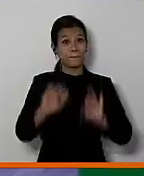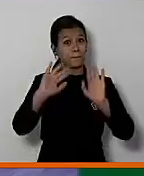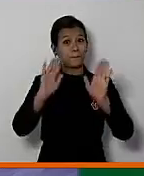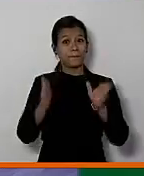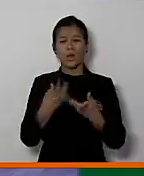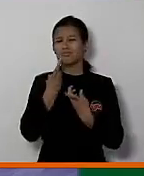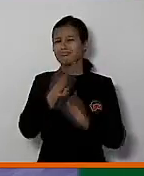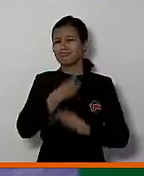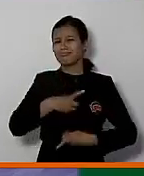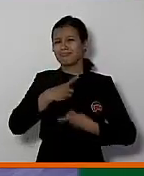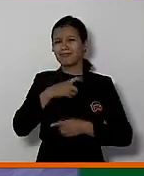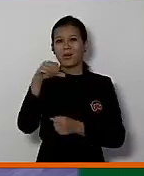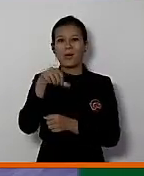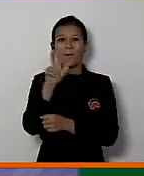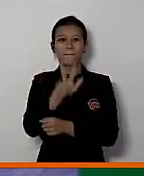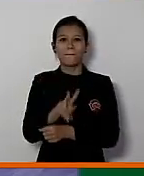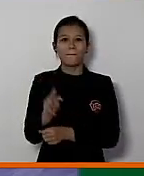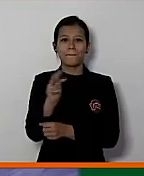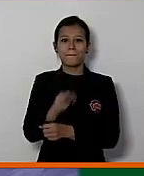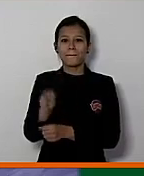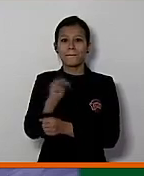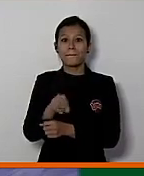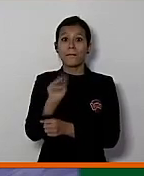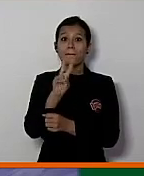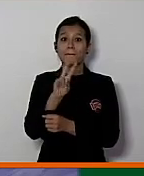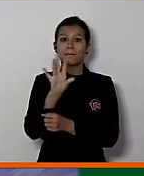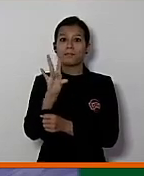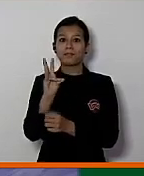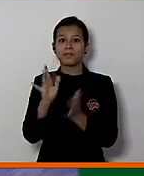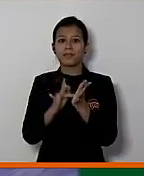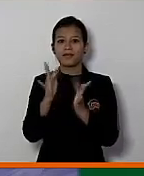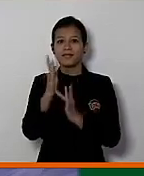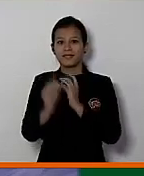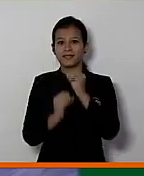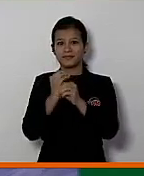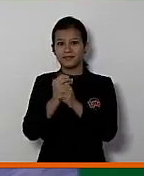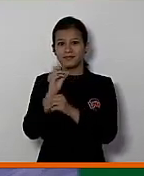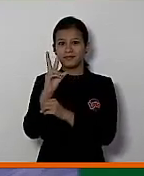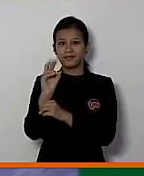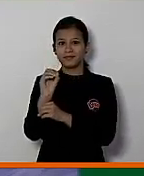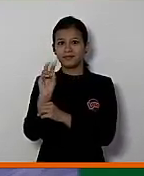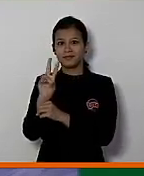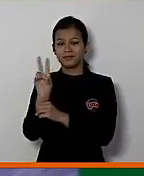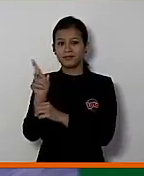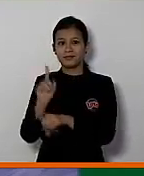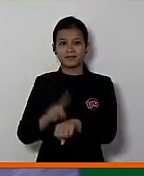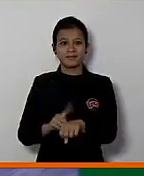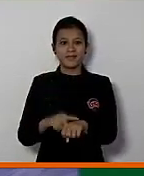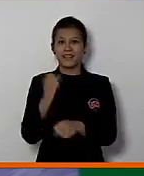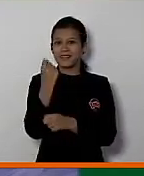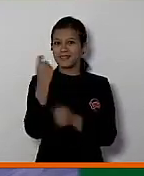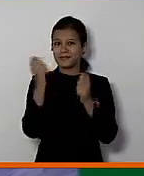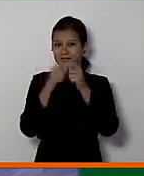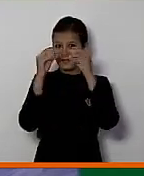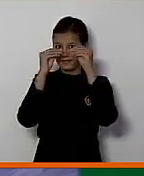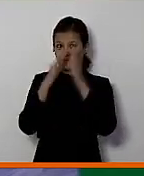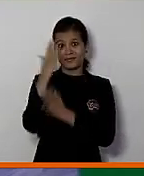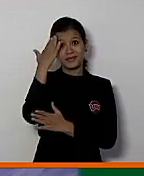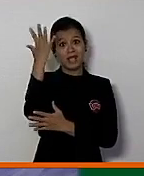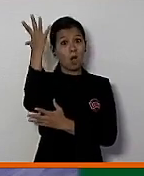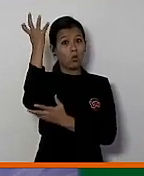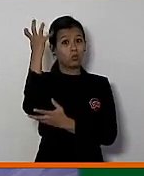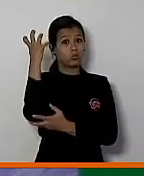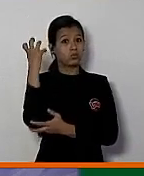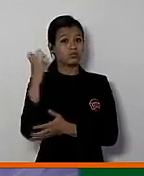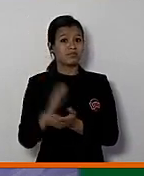Bienvenidos a la diversión del día de hoy, miércoles 27 de abril del año 2022. Cuando son las 11 en punto de la mañana, te saluda Charlyn Walter